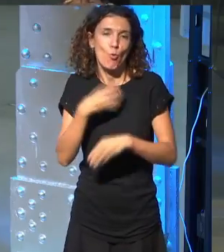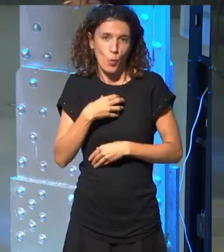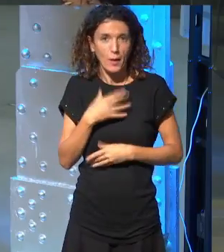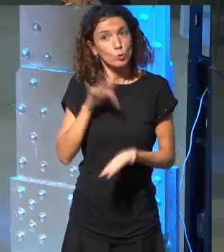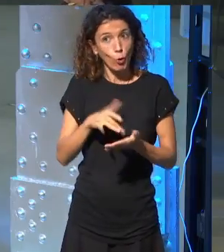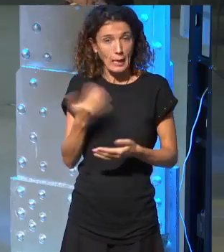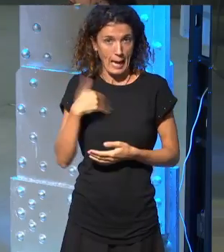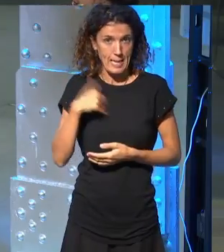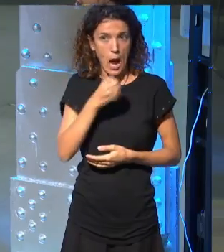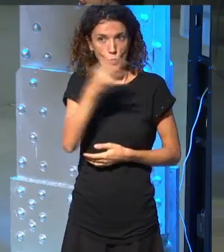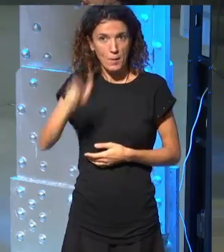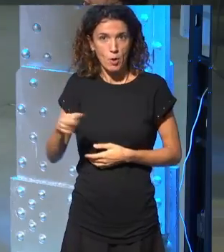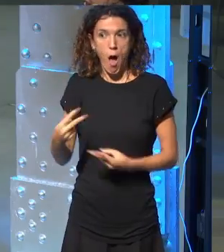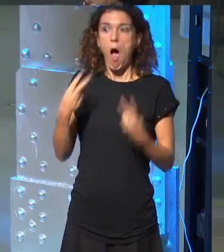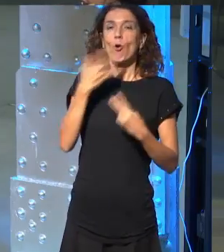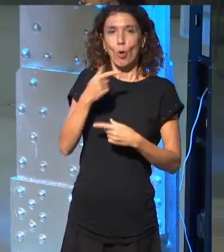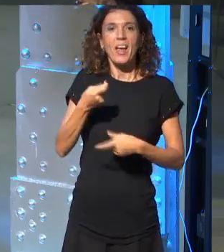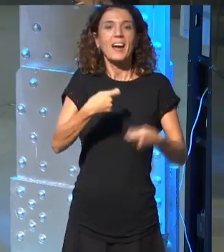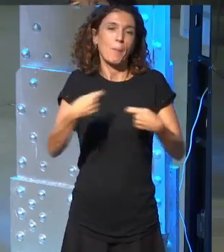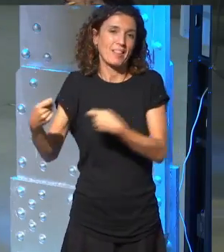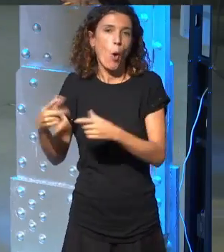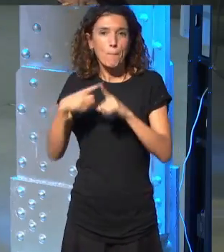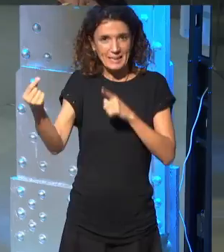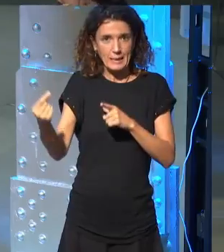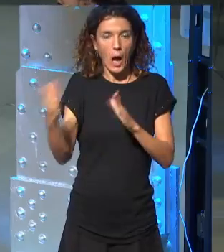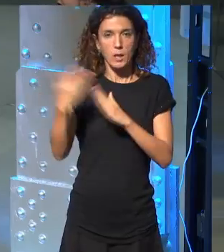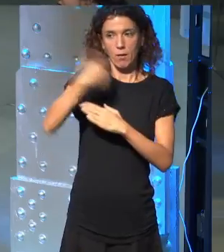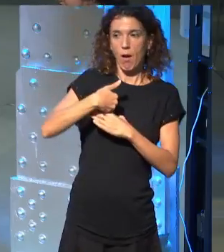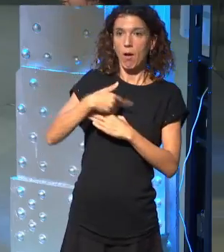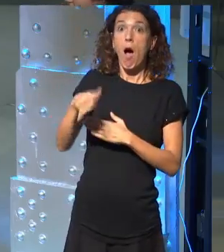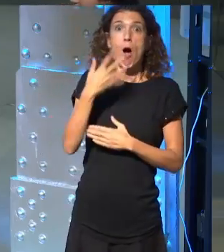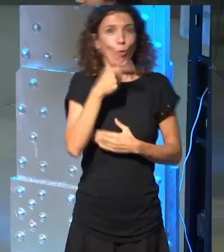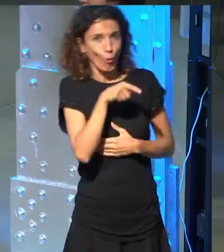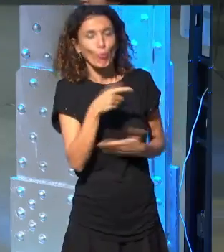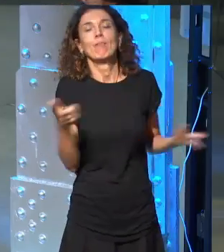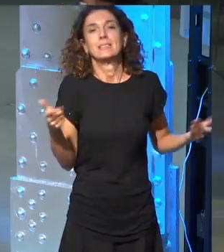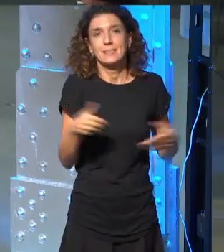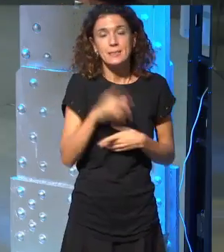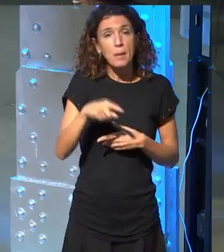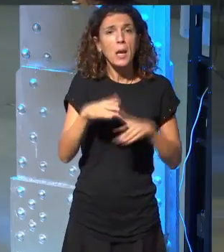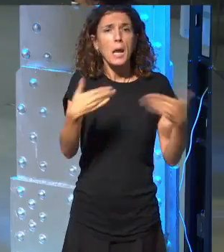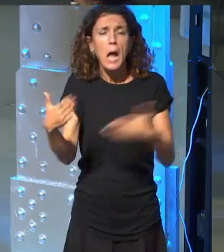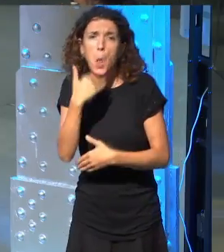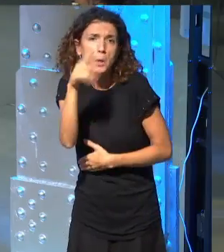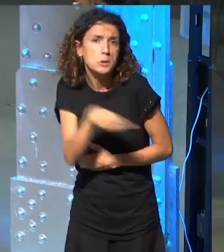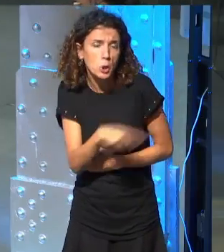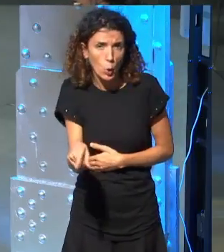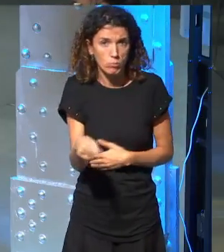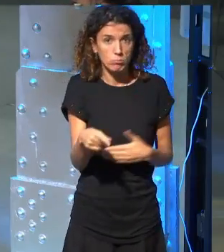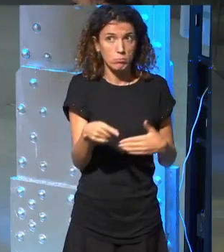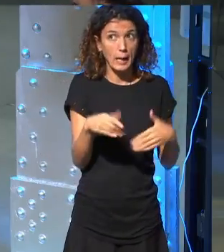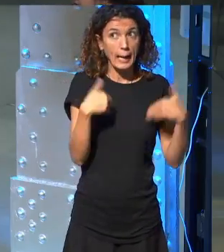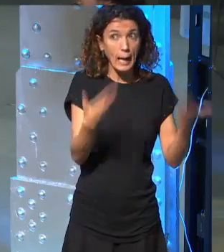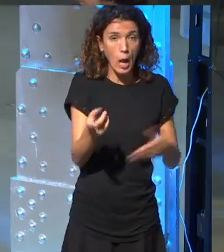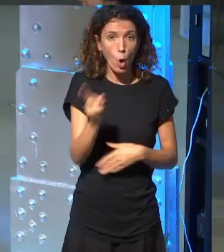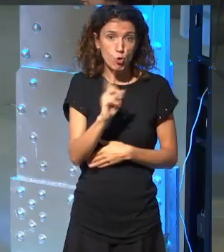ha pasado ya, ¿eh? Me ha reconocido un repartidor también, me ha reconocido y bueno. ¿Y luego, no te trajeron regalitos ni nada? Pues